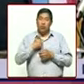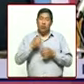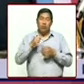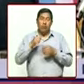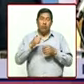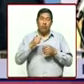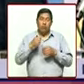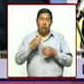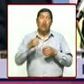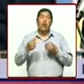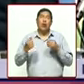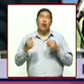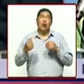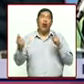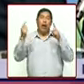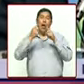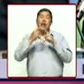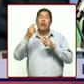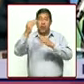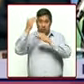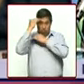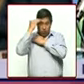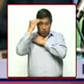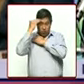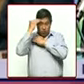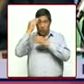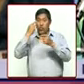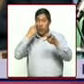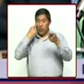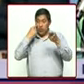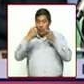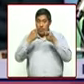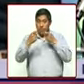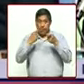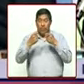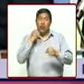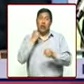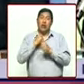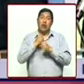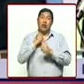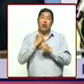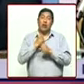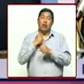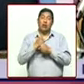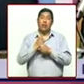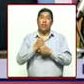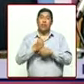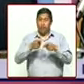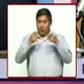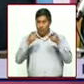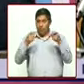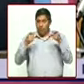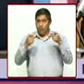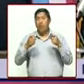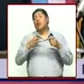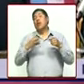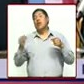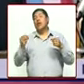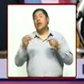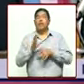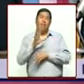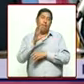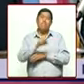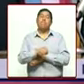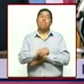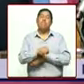vicepresidente también a la ciudad de Santa Cruz a encabezar los trabajos que tenemos que hacer para encarar y derrotar al